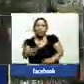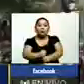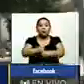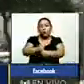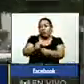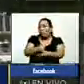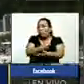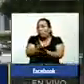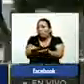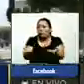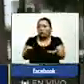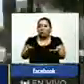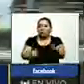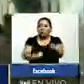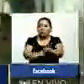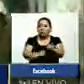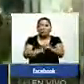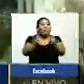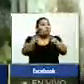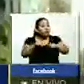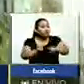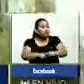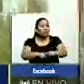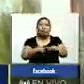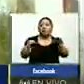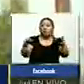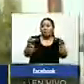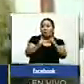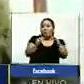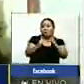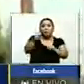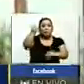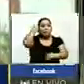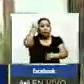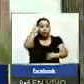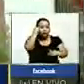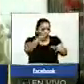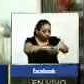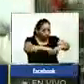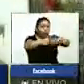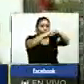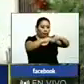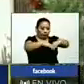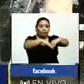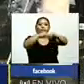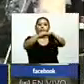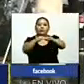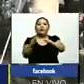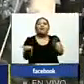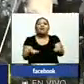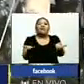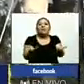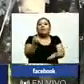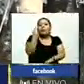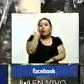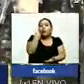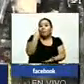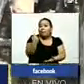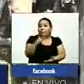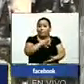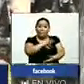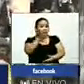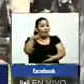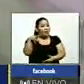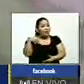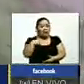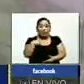entre otros beneficios. Sin embargo, también es importante recuperar las condiciones de vida, especialmente de las familias